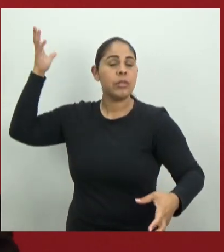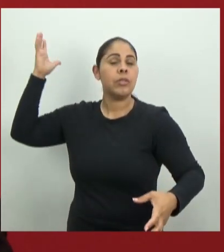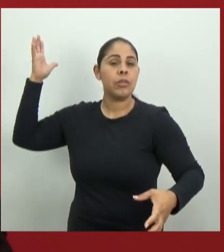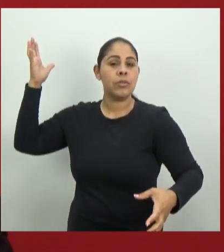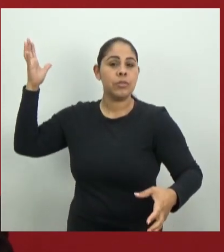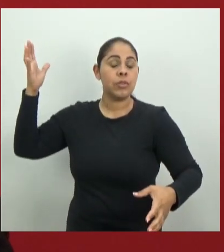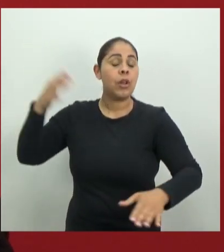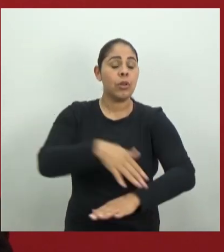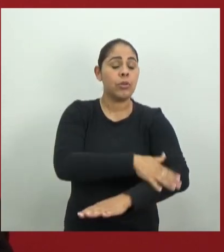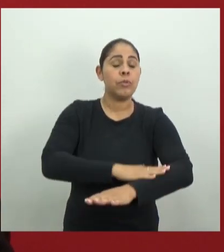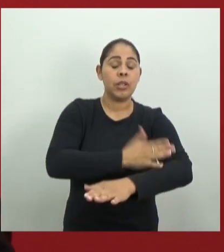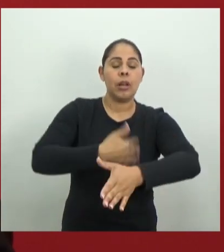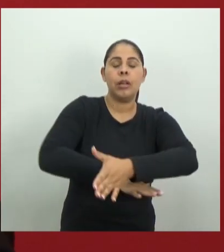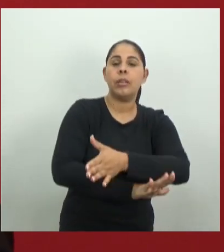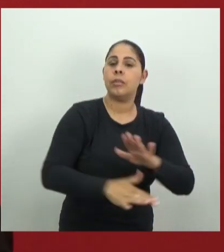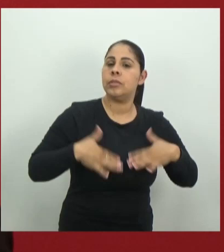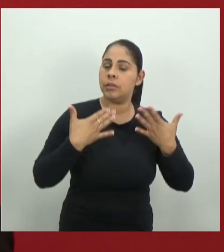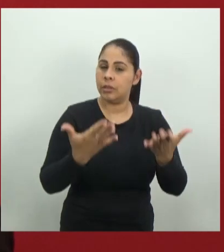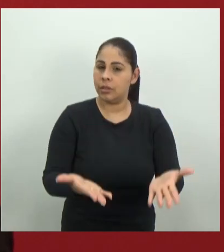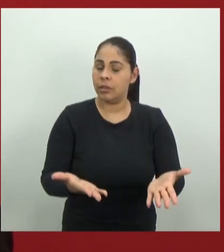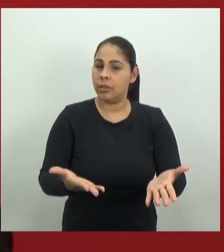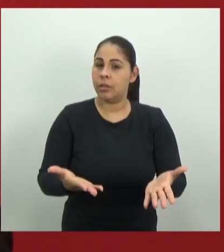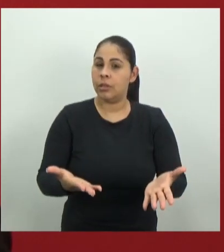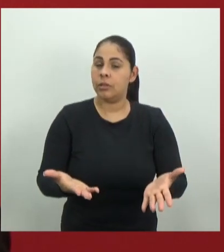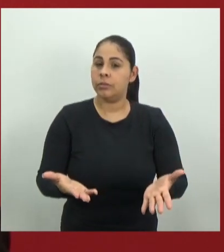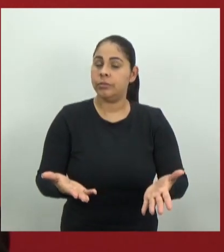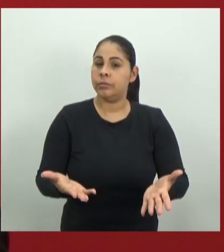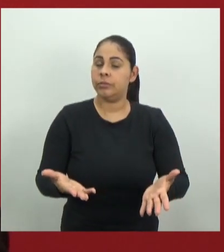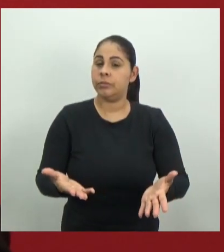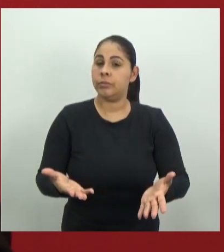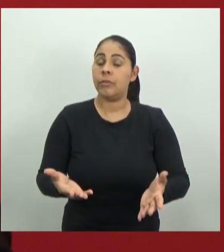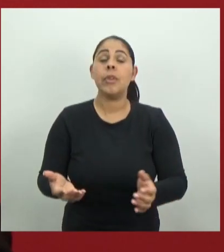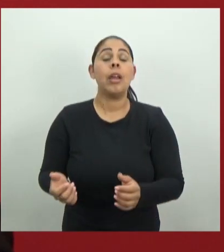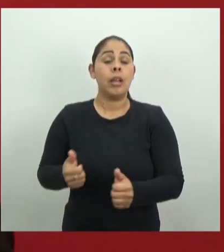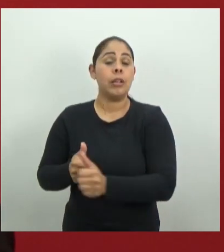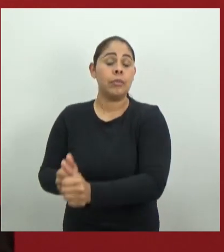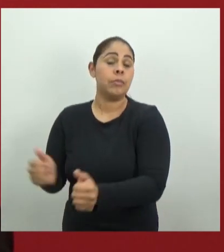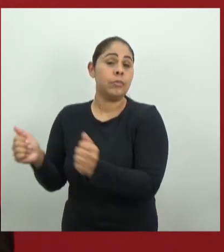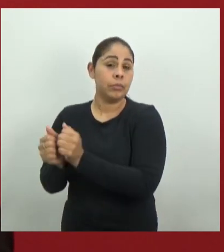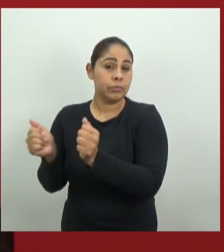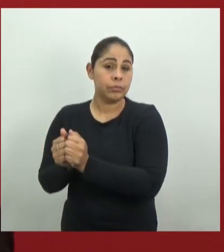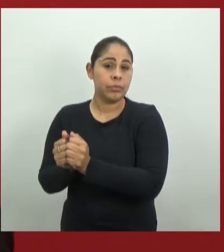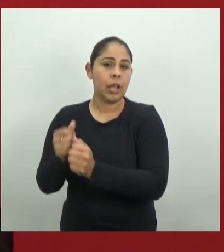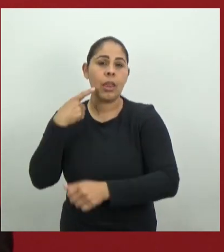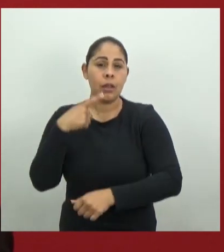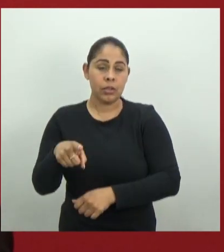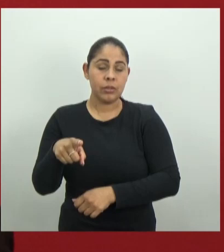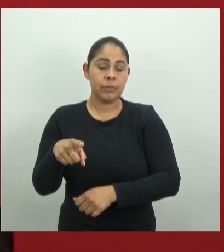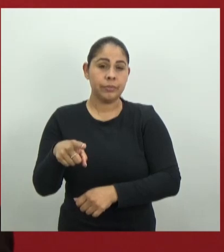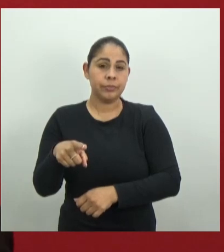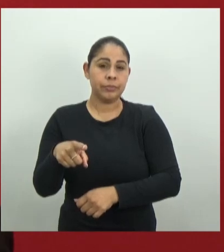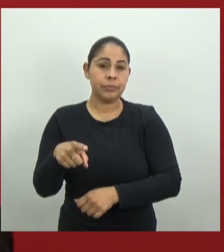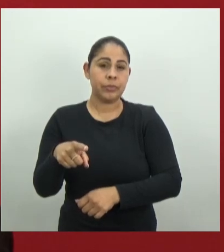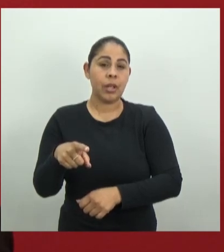Luego Pedro, en primera carta de Pedro, capítulo 1, versículo 10, dice que el mensaje de todos los profetas era